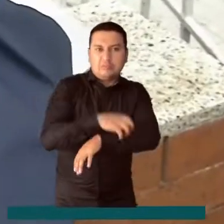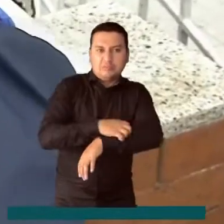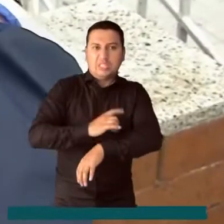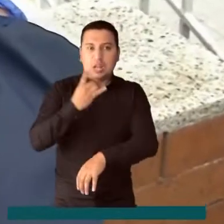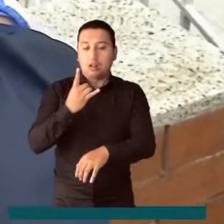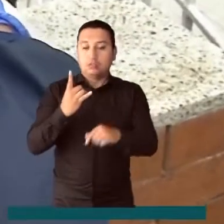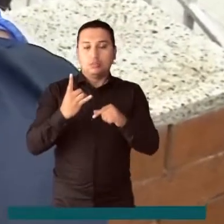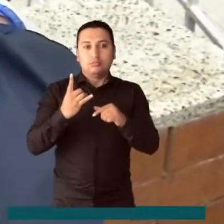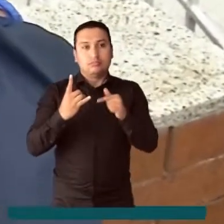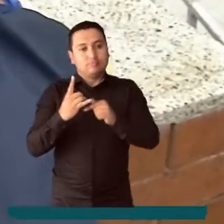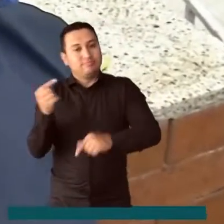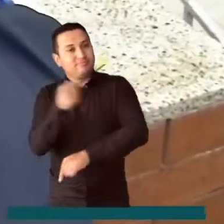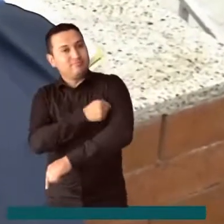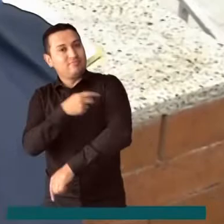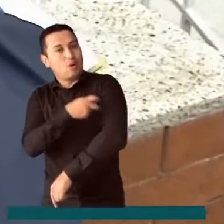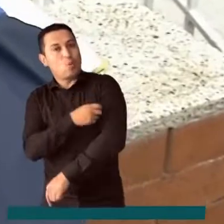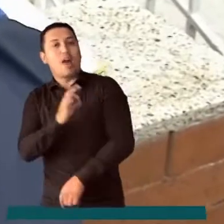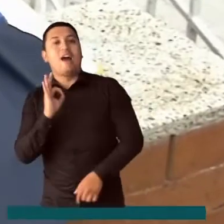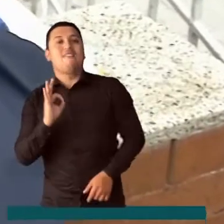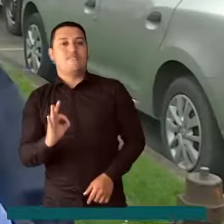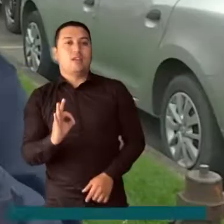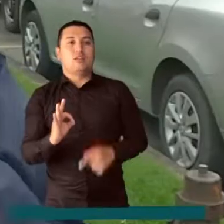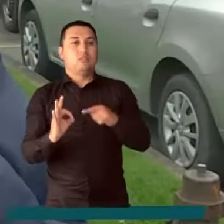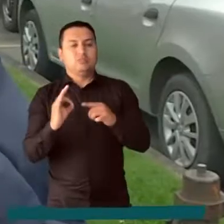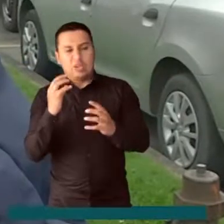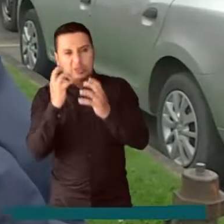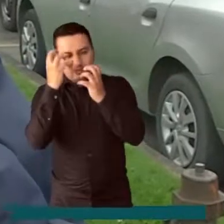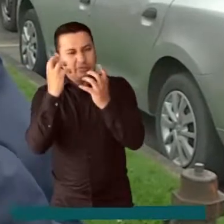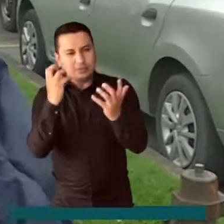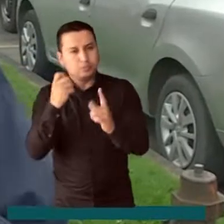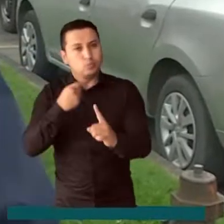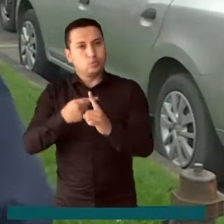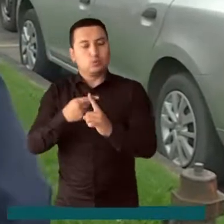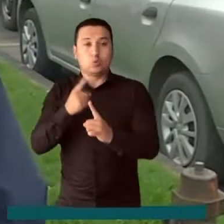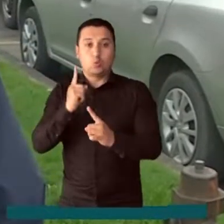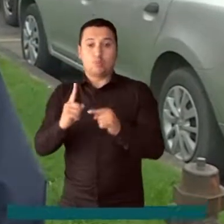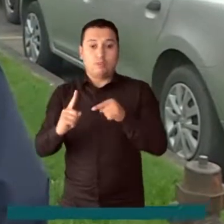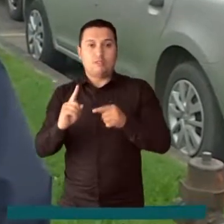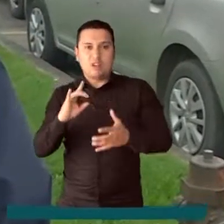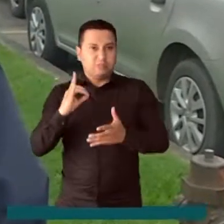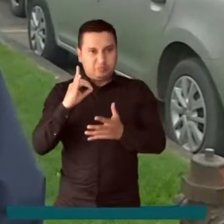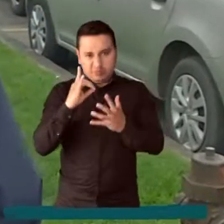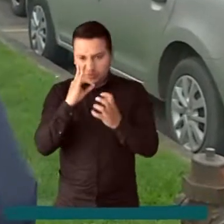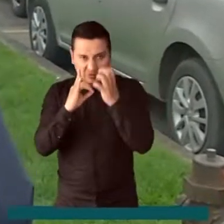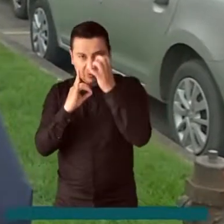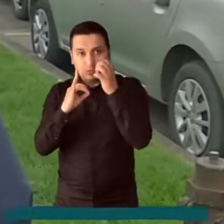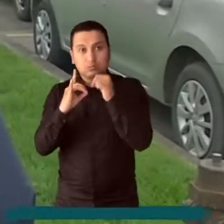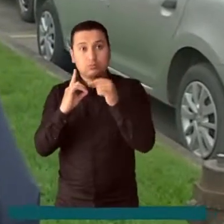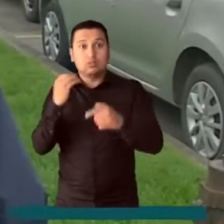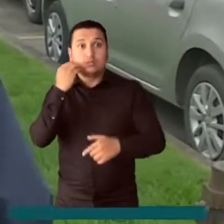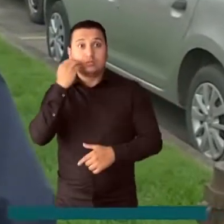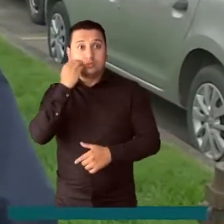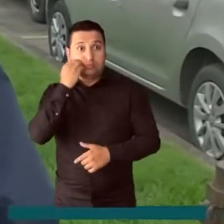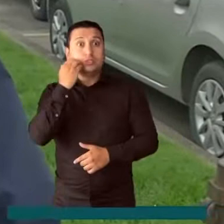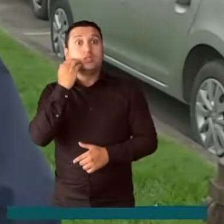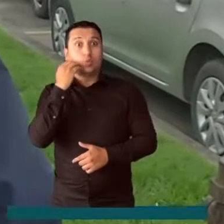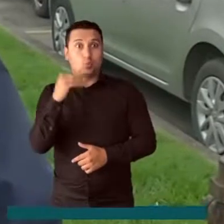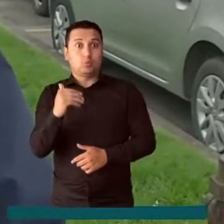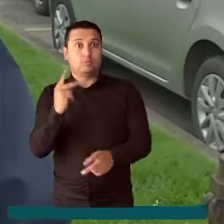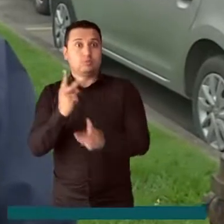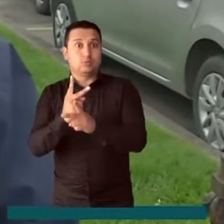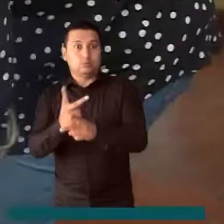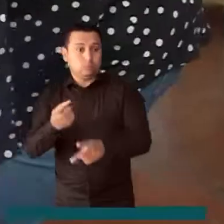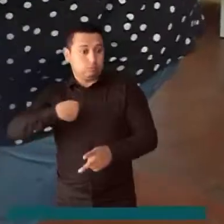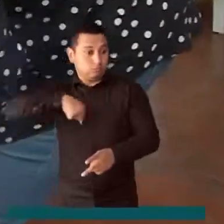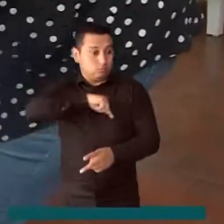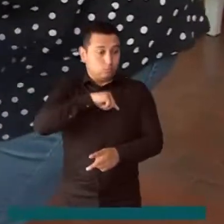en caso de una mordedura. La importancia que tiene la vacunación antirrábica es que la rabia pues es una enfermedad mortal no solamente en los animales sino también